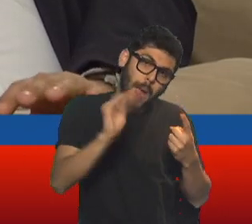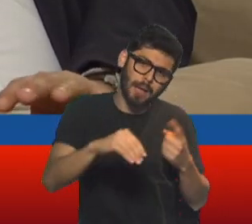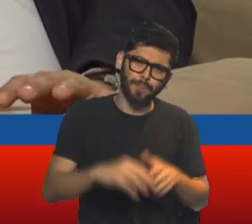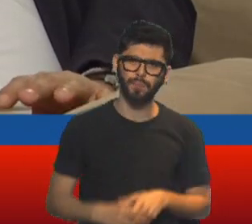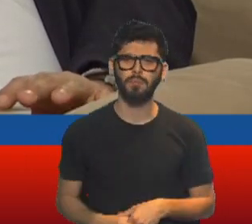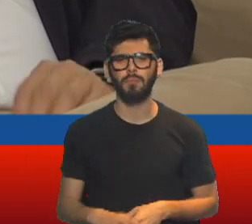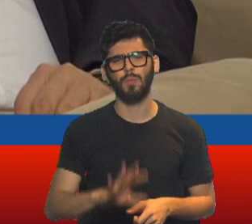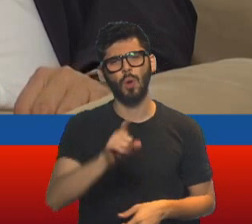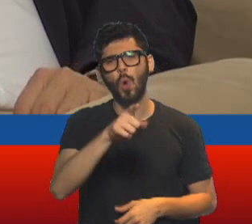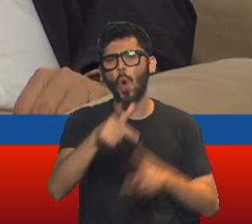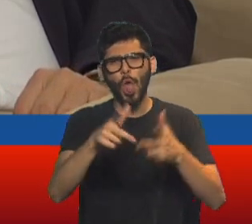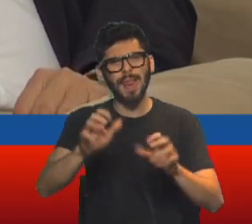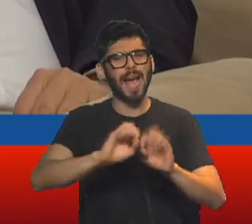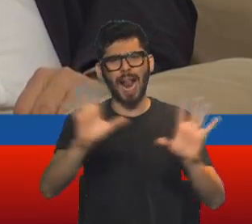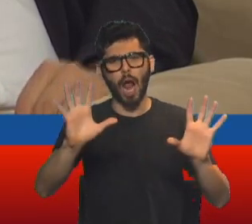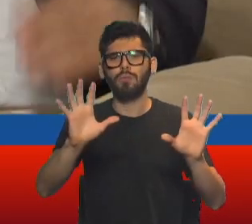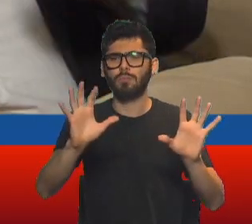algo claro, no hay un diagnóstico preciso.